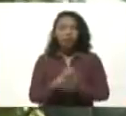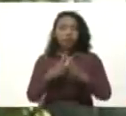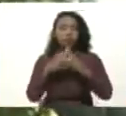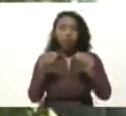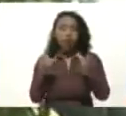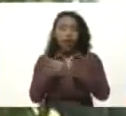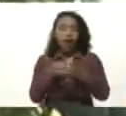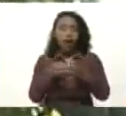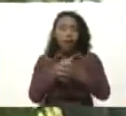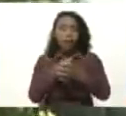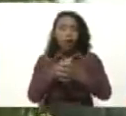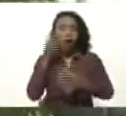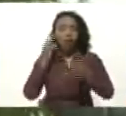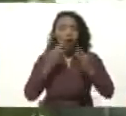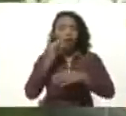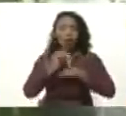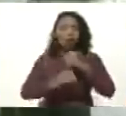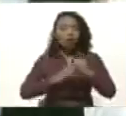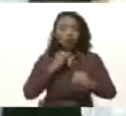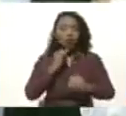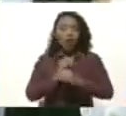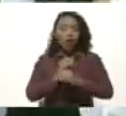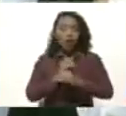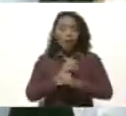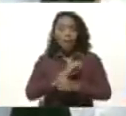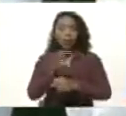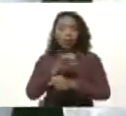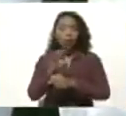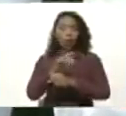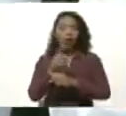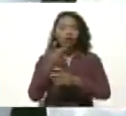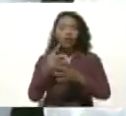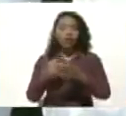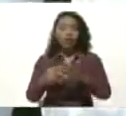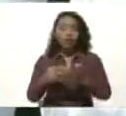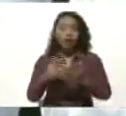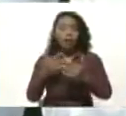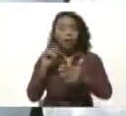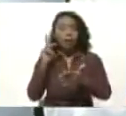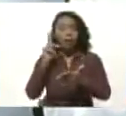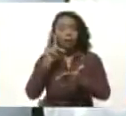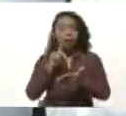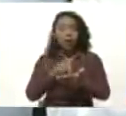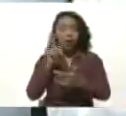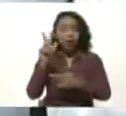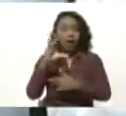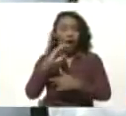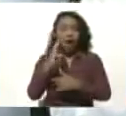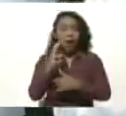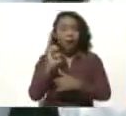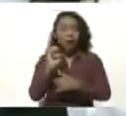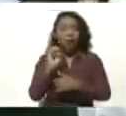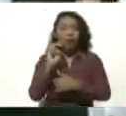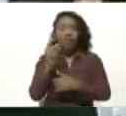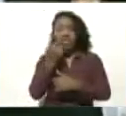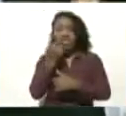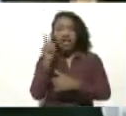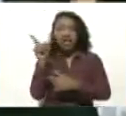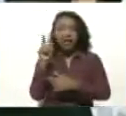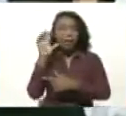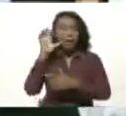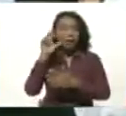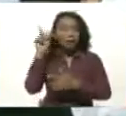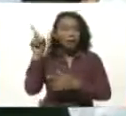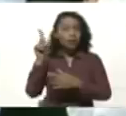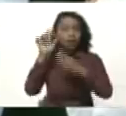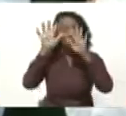Todo el equipo de abogado internacional fue deportado varias veces apenas aterrizaron en Cabo Verde. En Cabo Verde, país lacayo